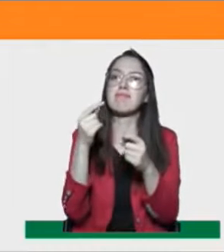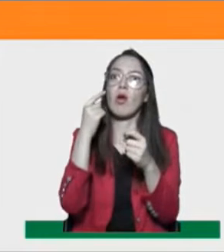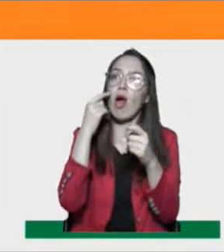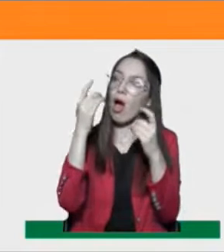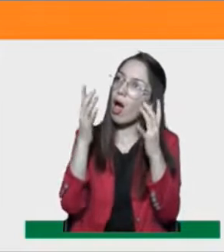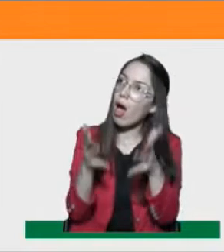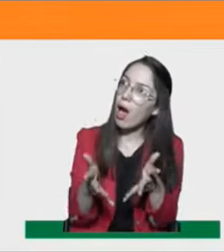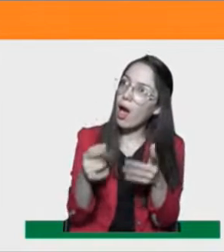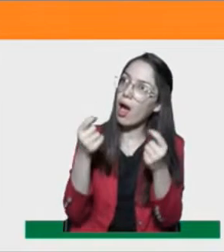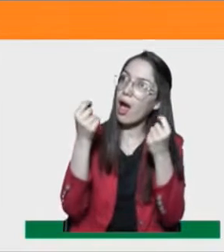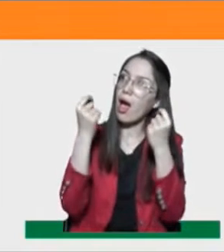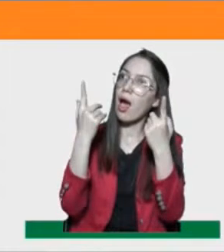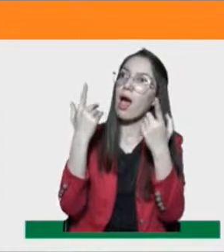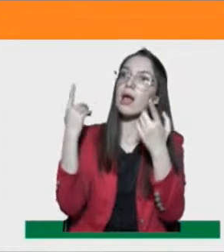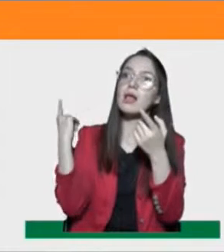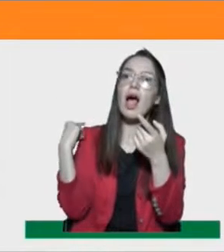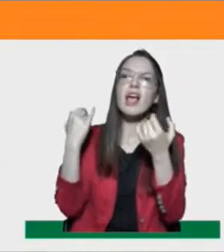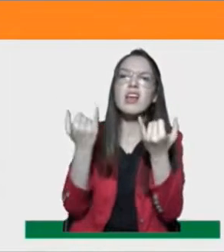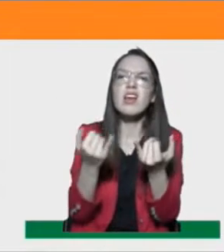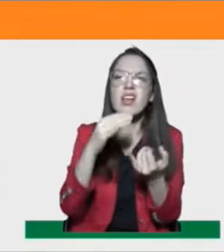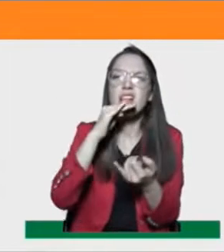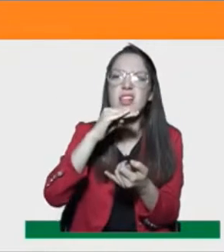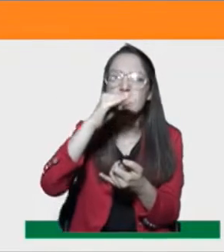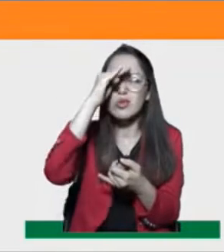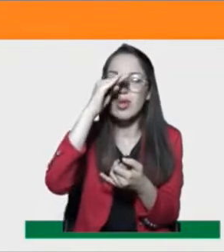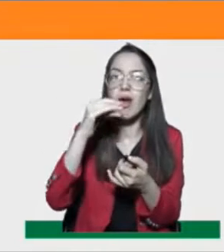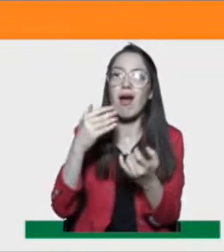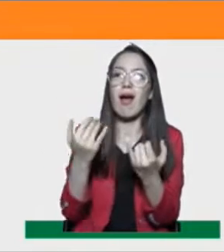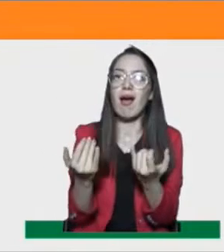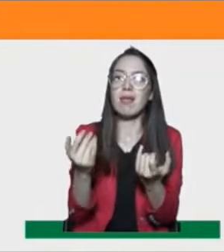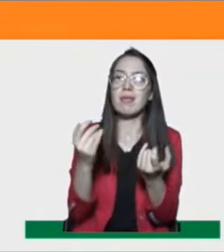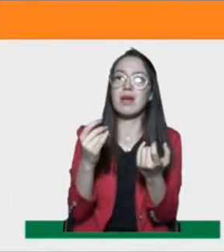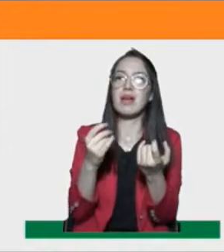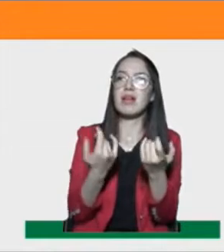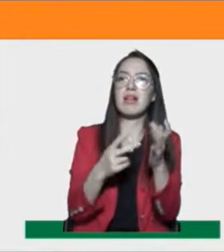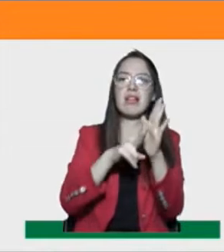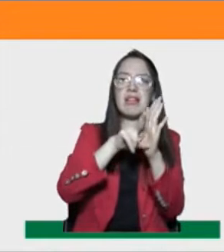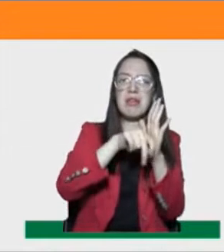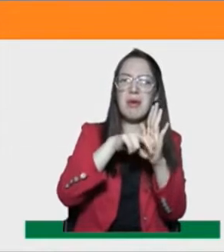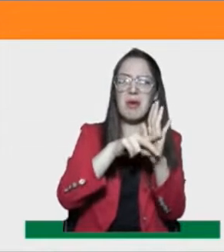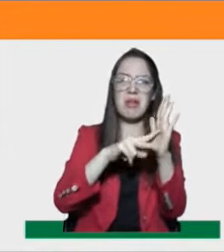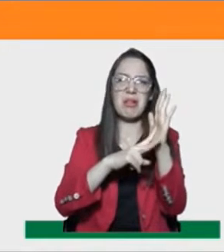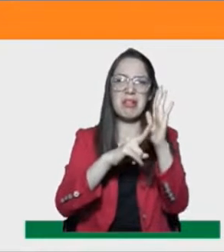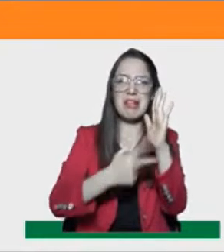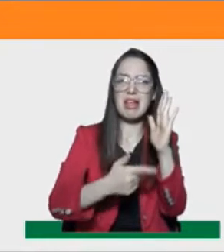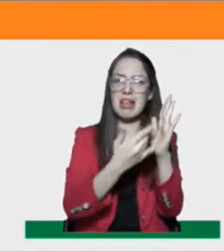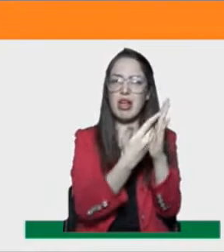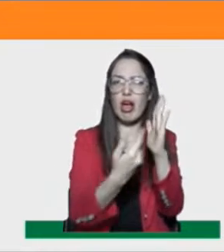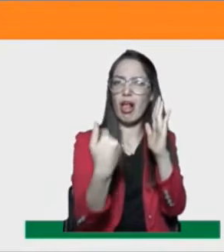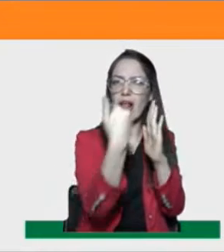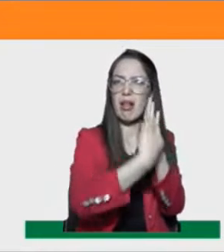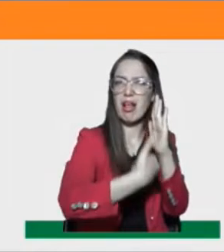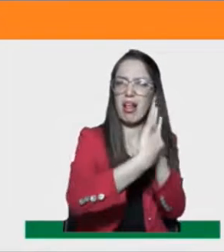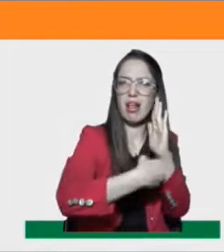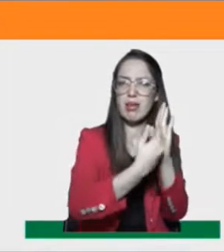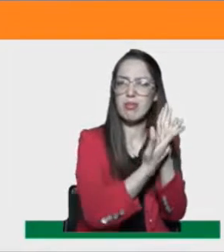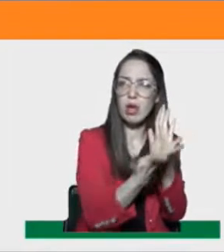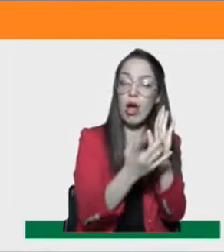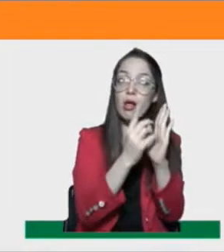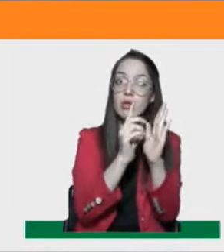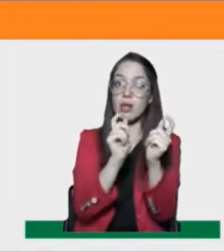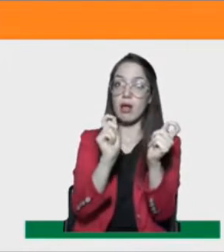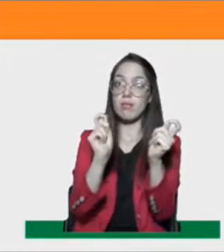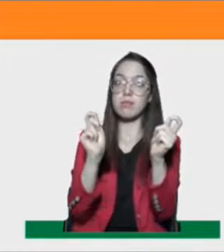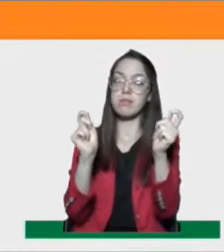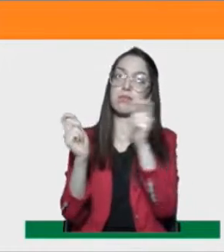hoy de que estamos pasando en la ciudad de Medellín de un concepto teórico, técnico, a tener hechos reales de cómo se puede entender el